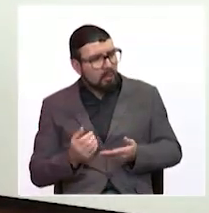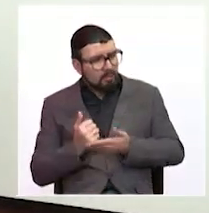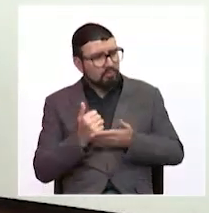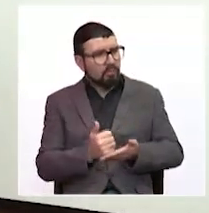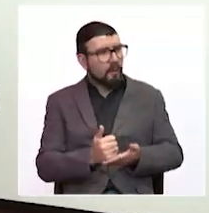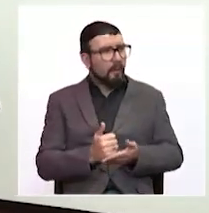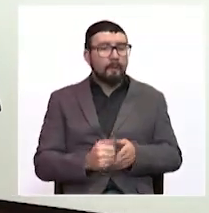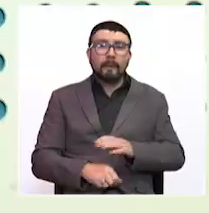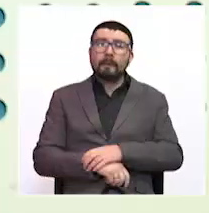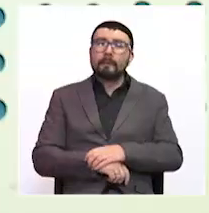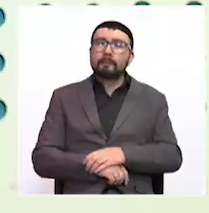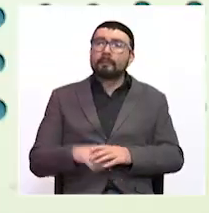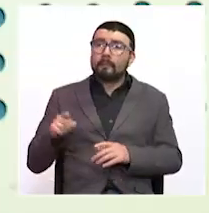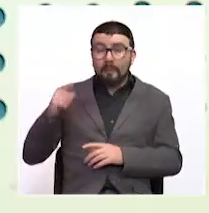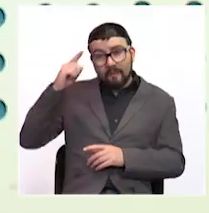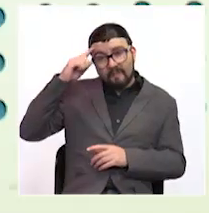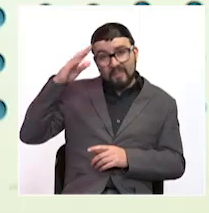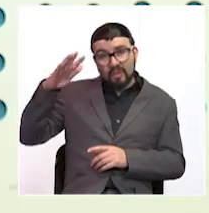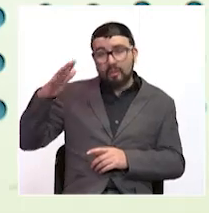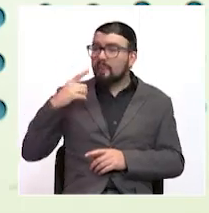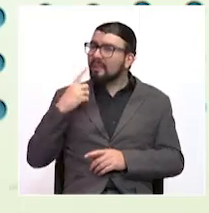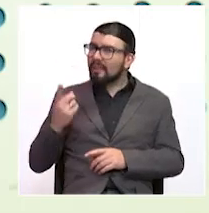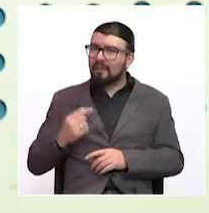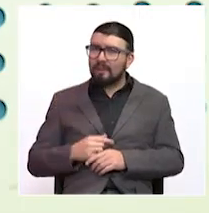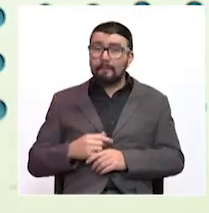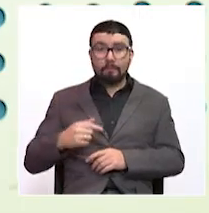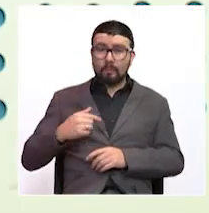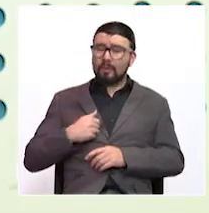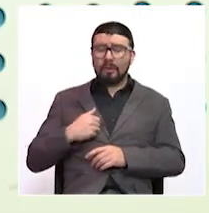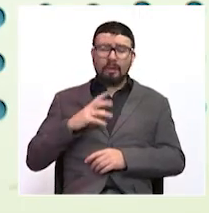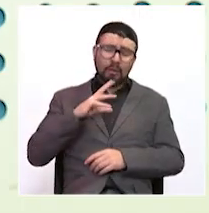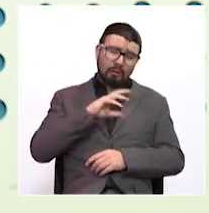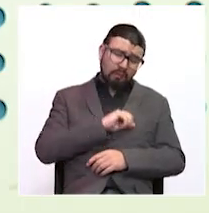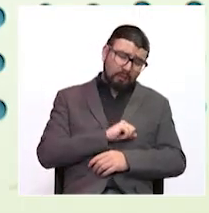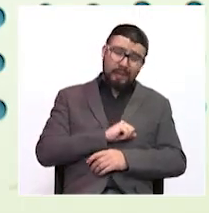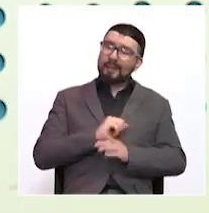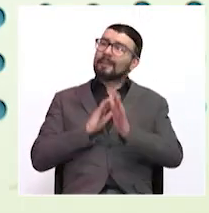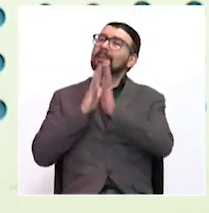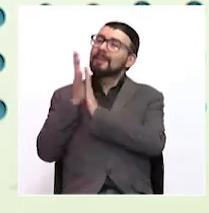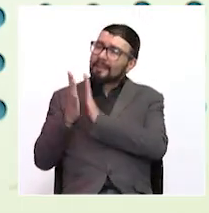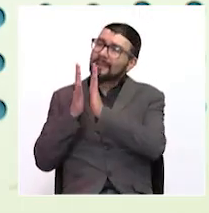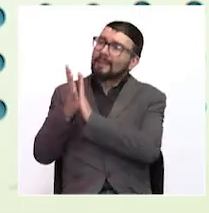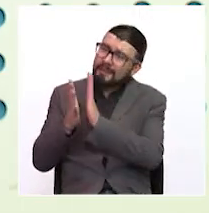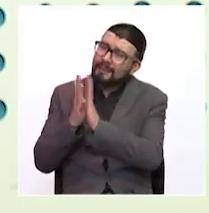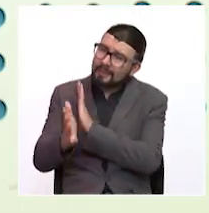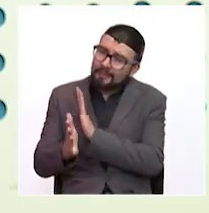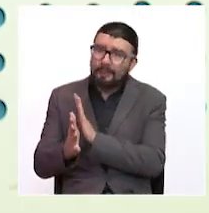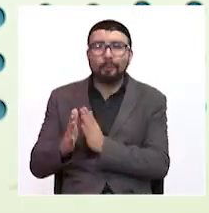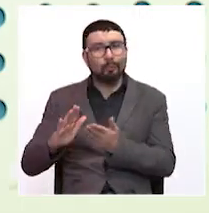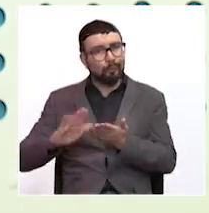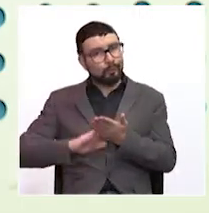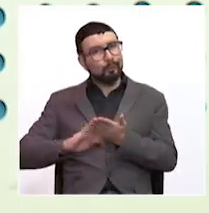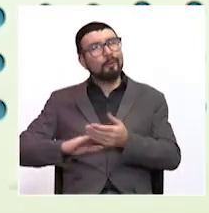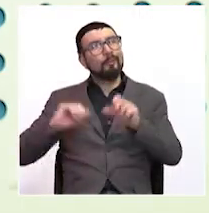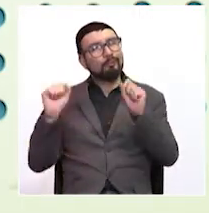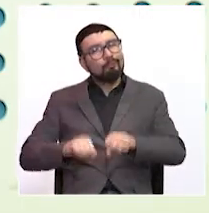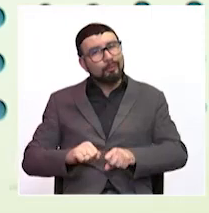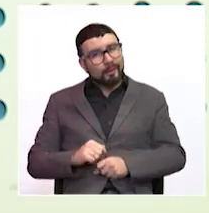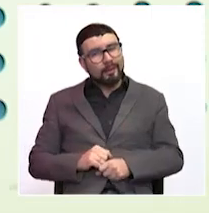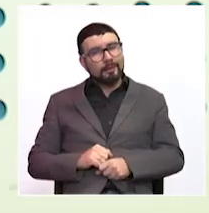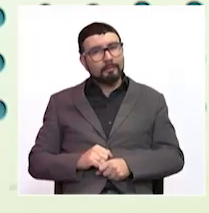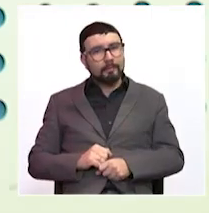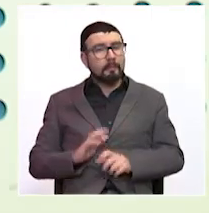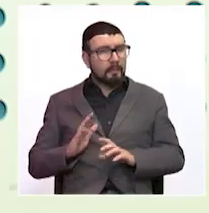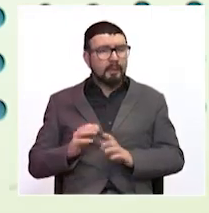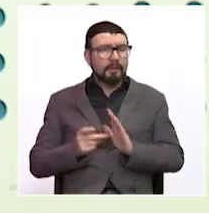dice sabiamente las penas comunicadas suelen ser remediadas o sea como cuando uno